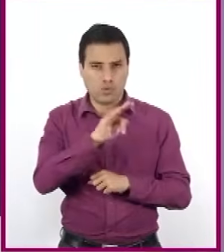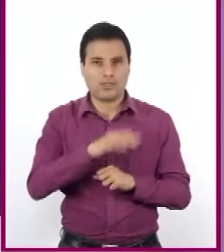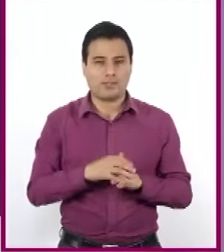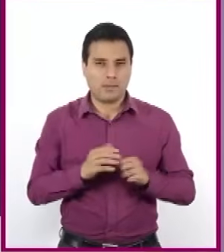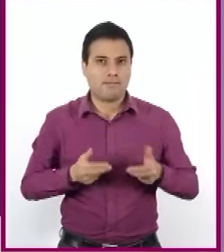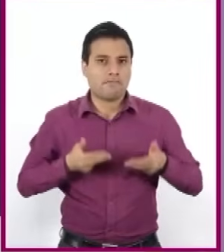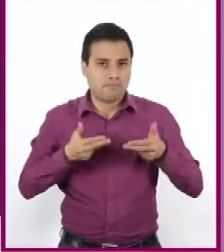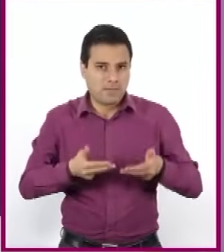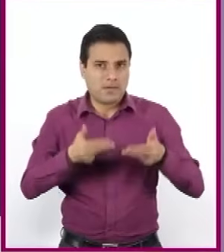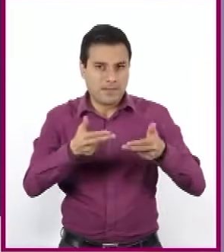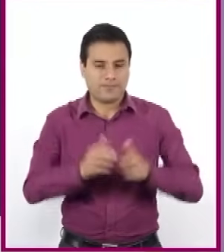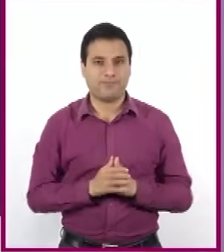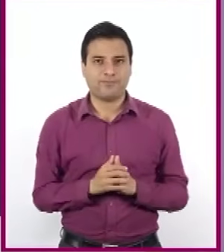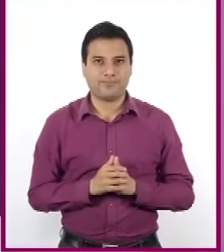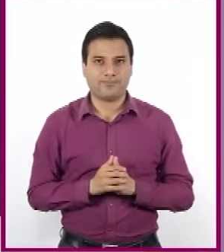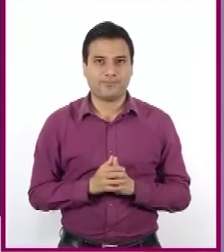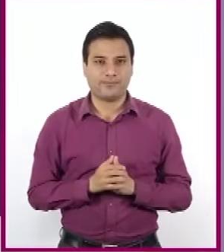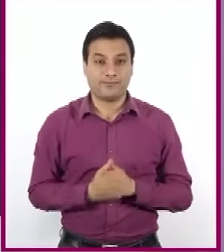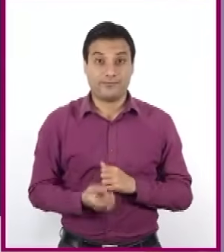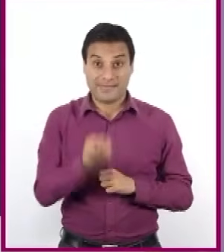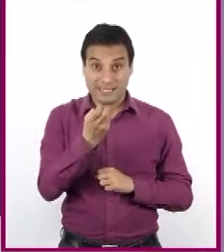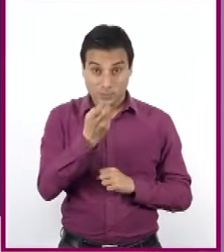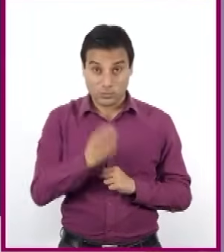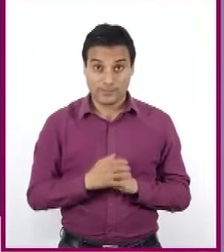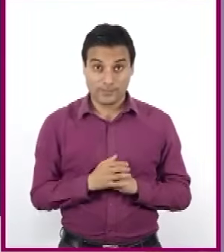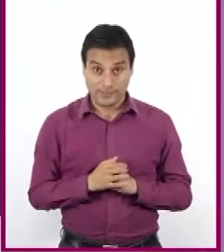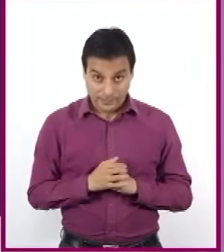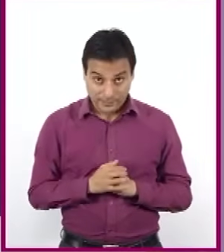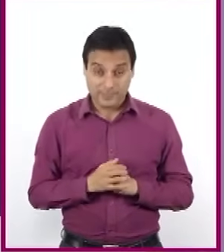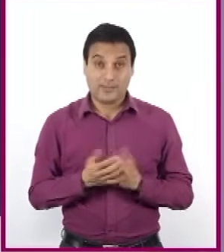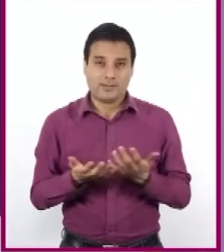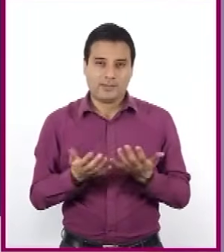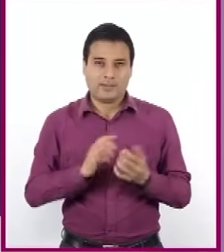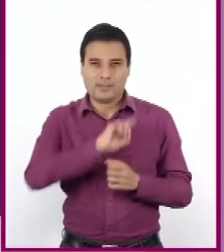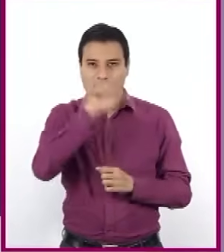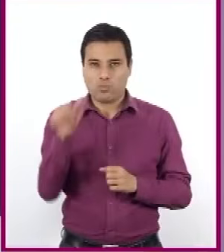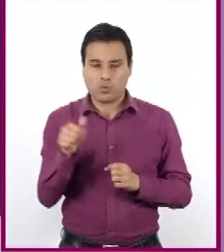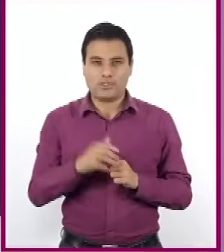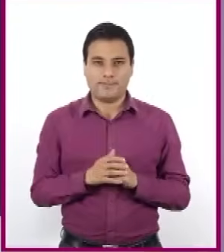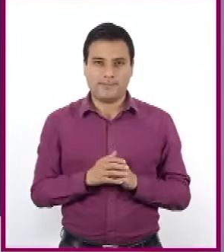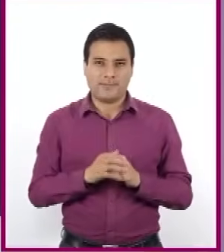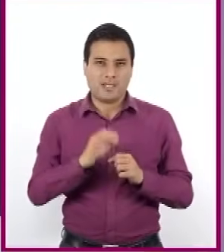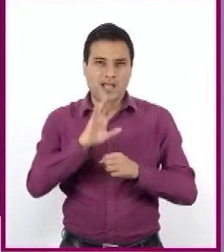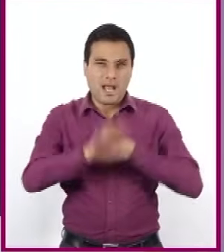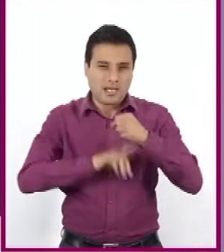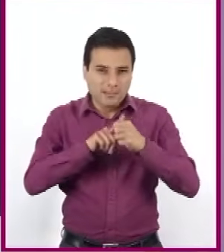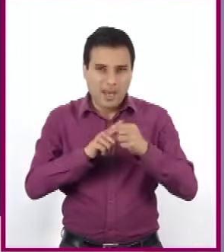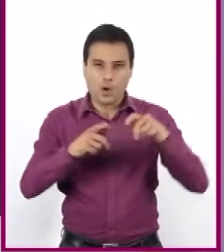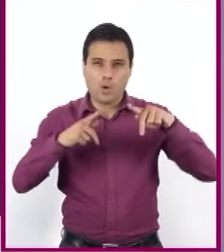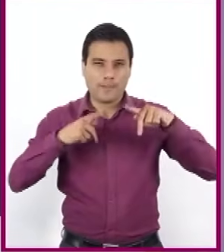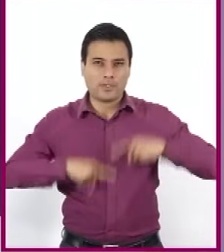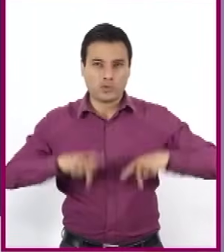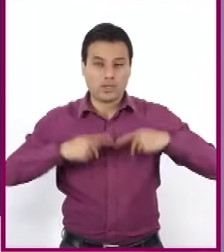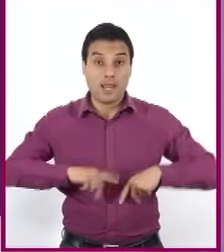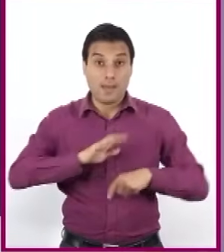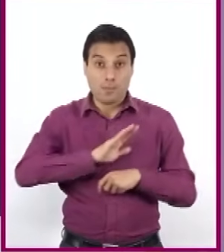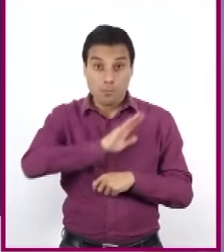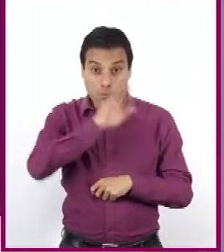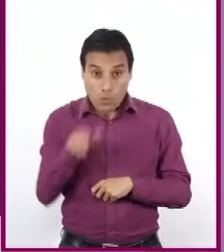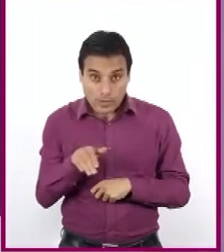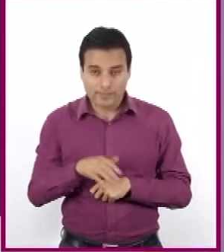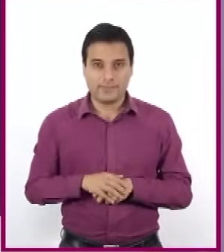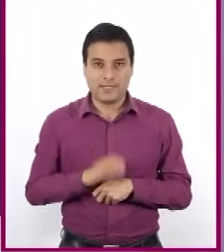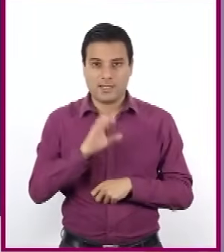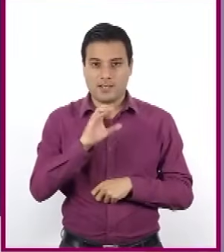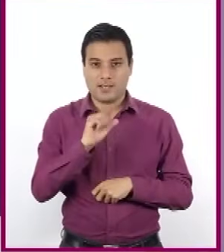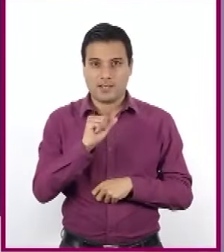de plantas. De esta forma, cuando el organismo muere, dejan de ingerir carbono 14, por lo que la cantidad de este